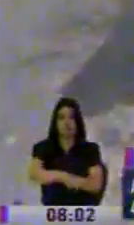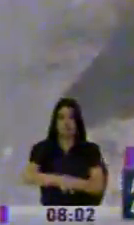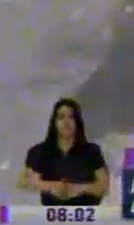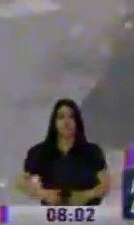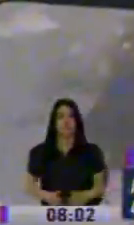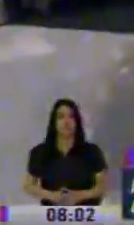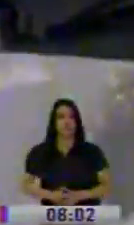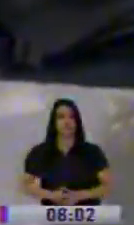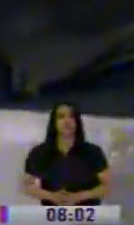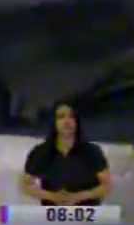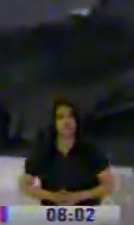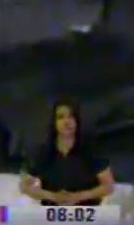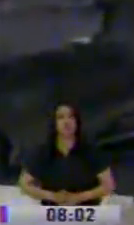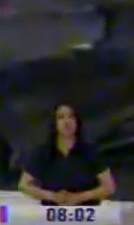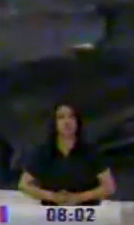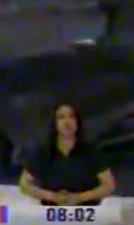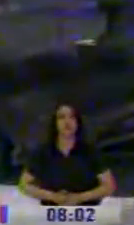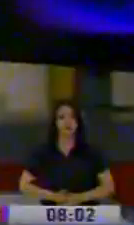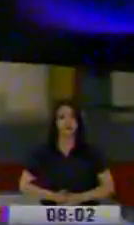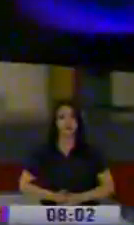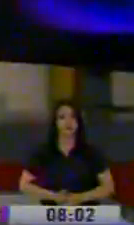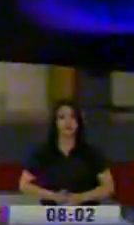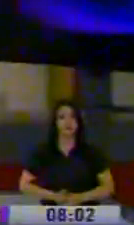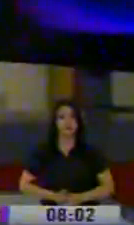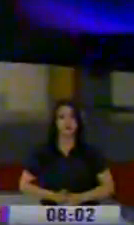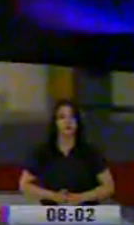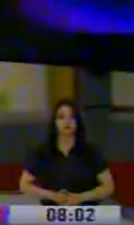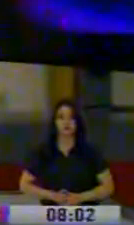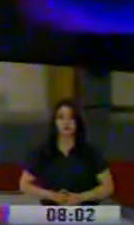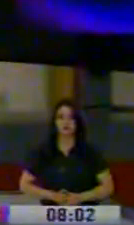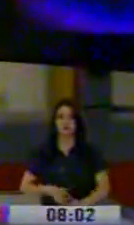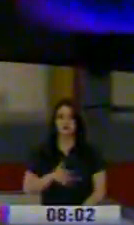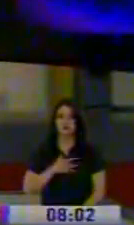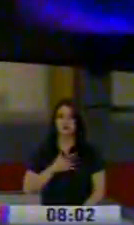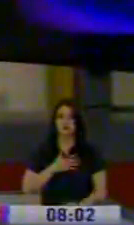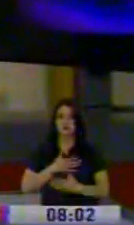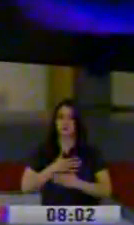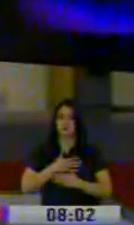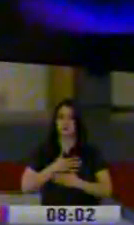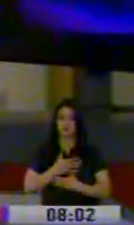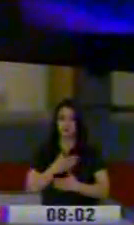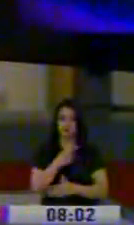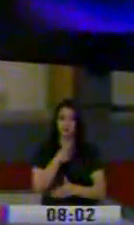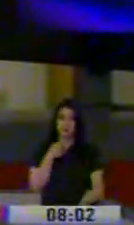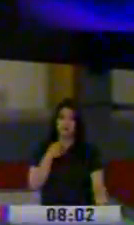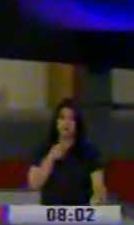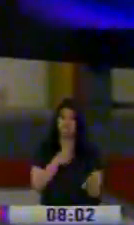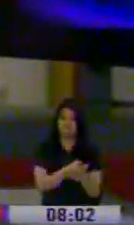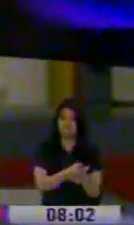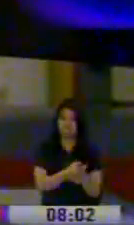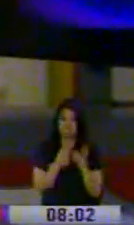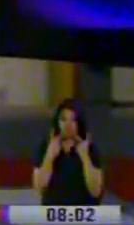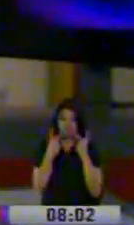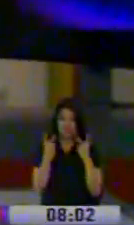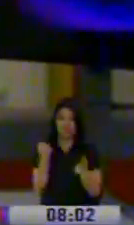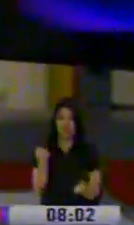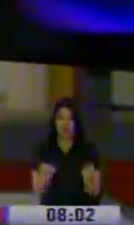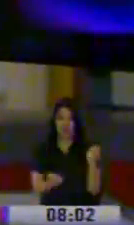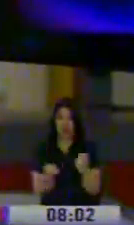informó Héctor Romero. Y es lamentable, consecuencias de estos accidentes, la destrucción que vemos de estos